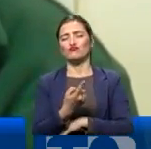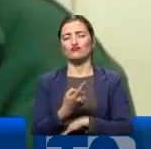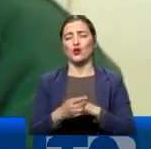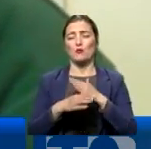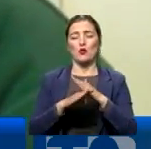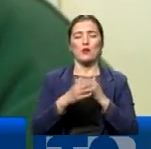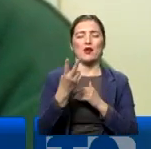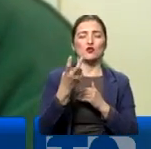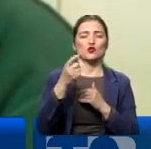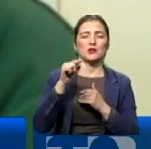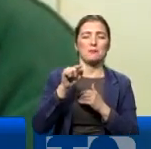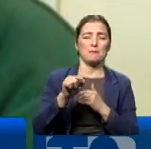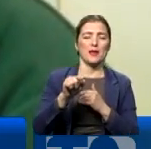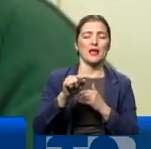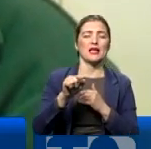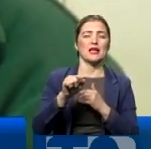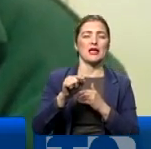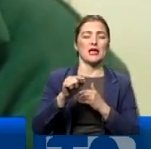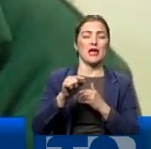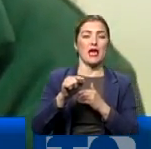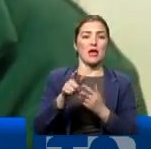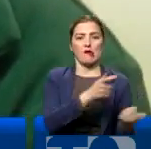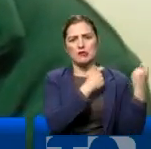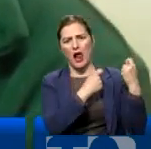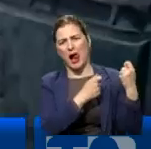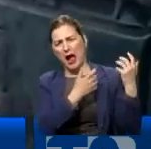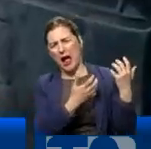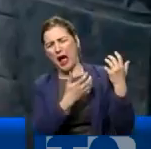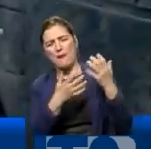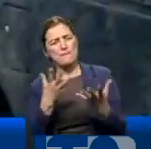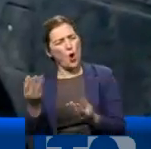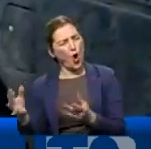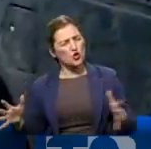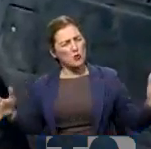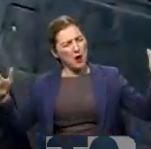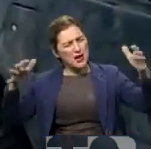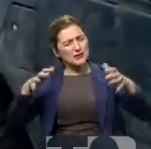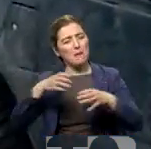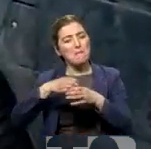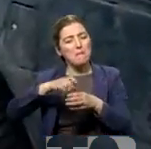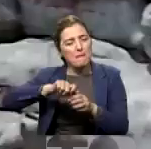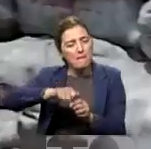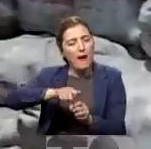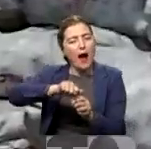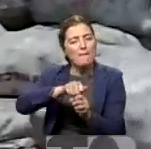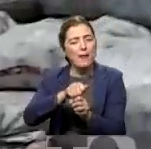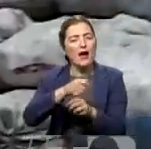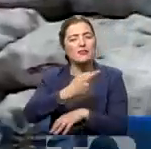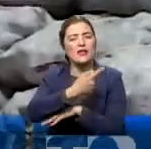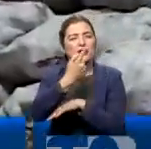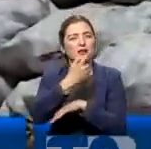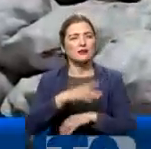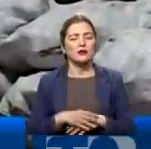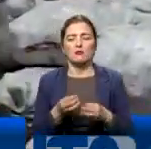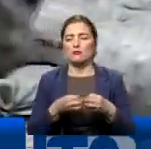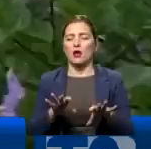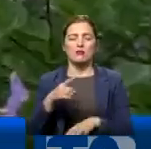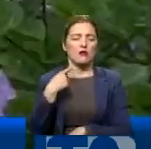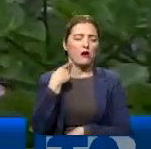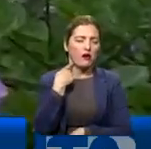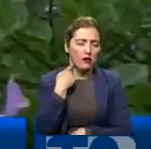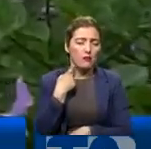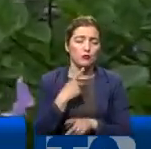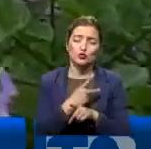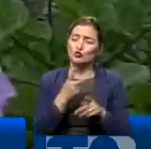represados 12.000 quintales de papas diariamente. Y al ser productos perecibles, las pérdidas son cuantiosas para los